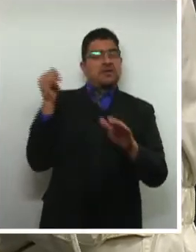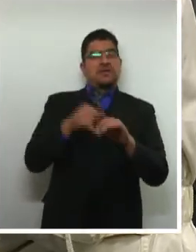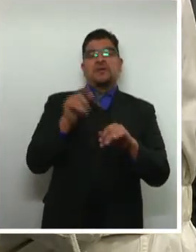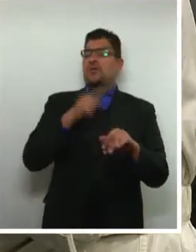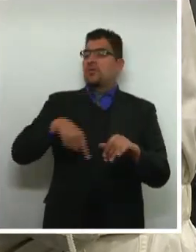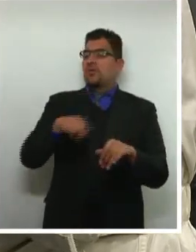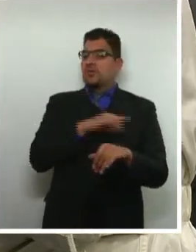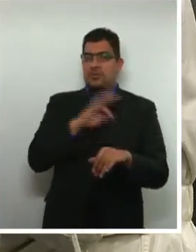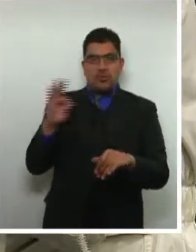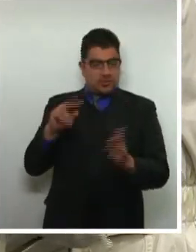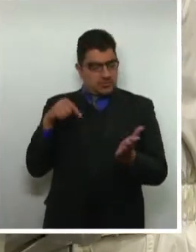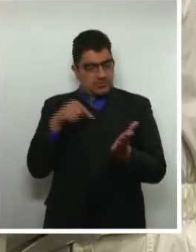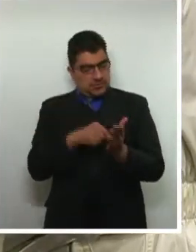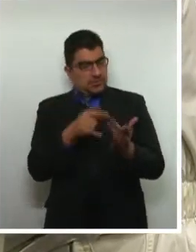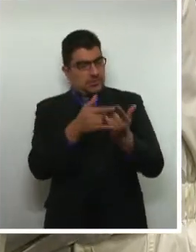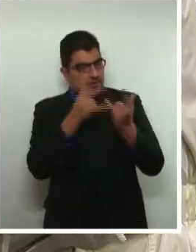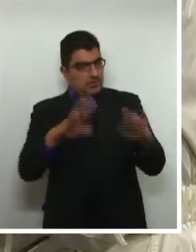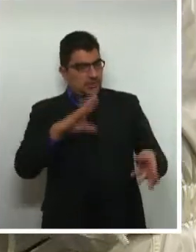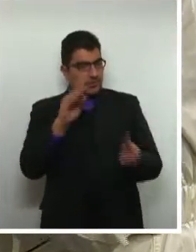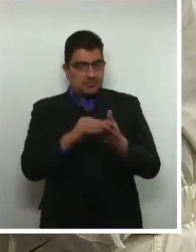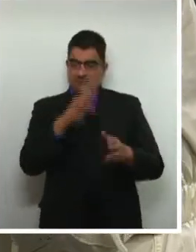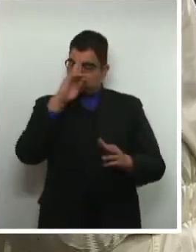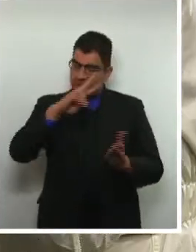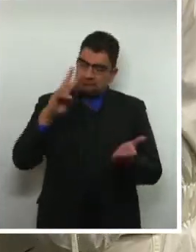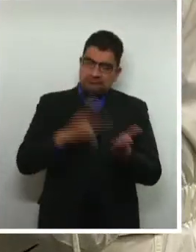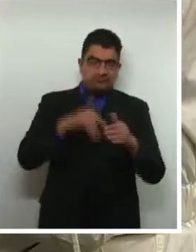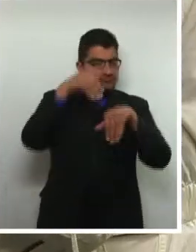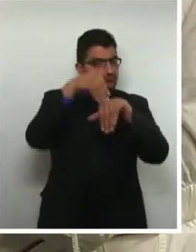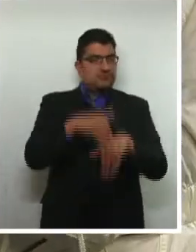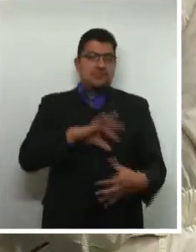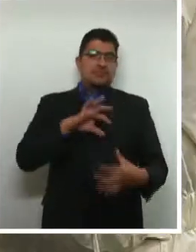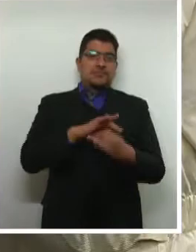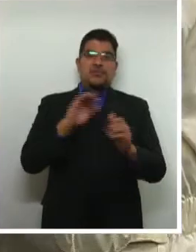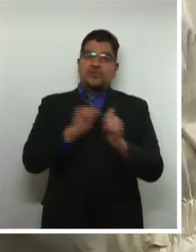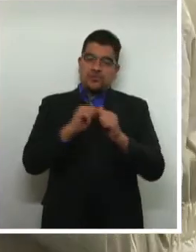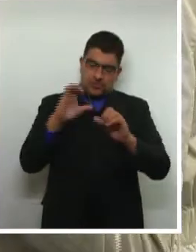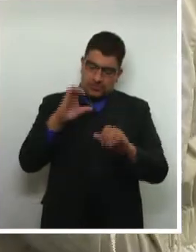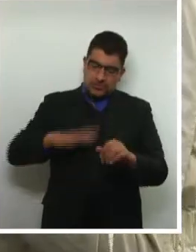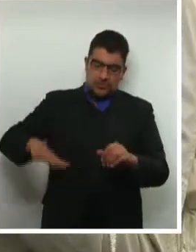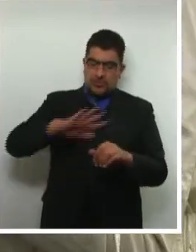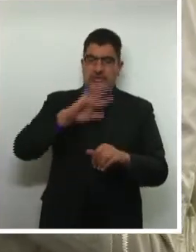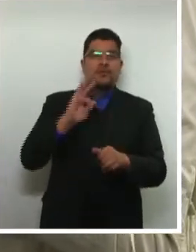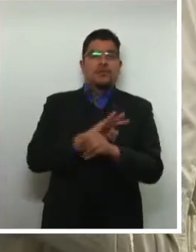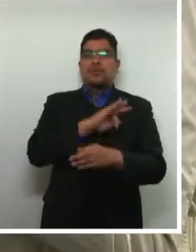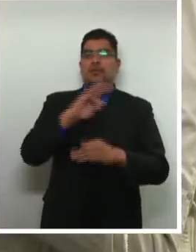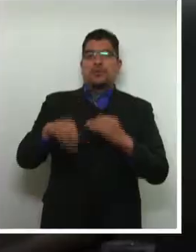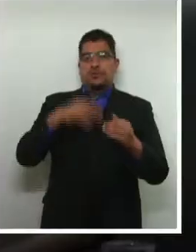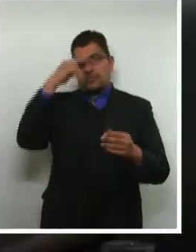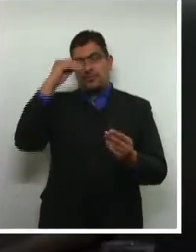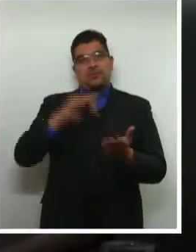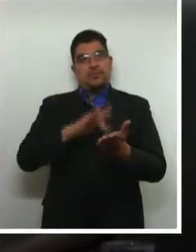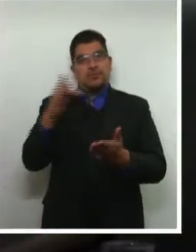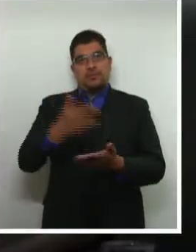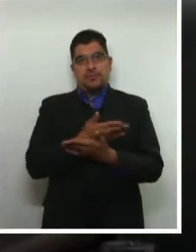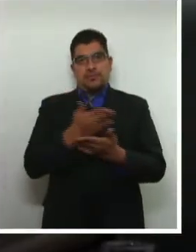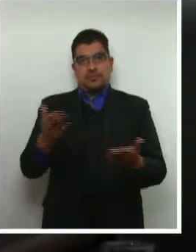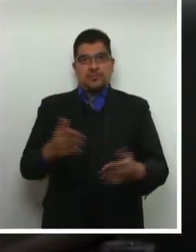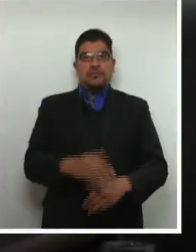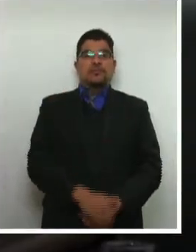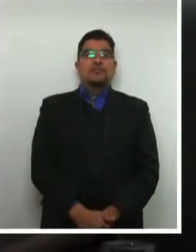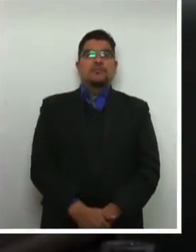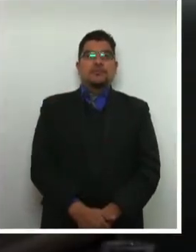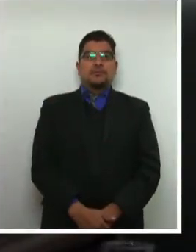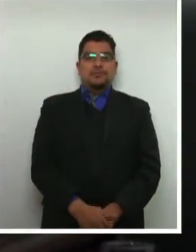seamos capaces de respetar toda esta memoria a través del cuidado de nuestro patrimonio. Muchas gracias. Muchas